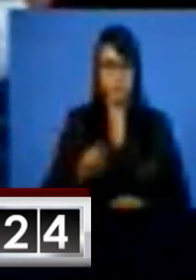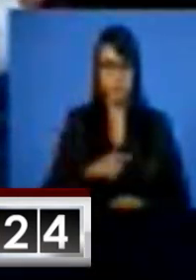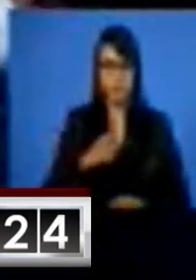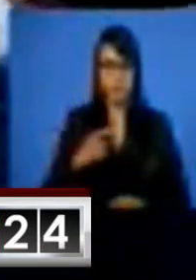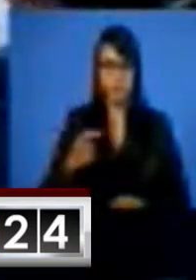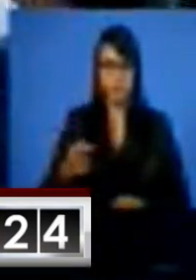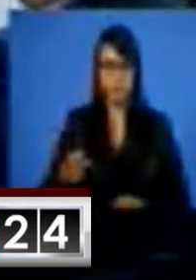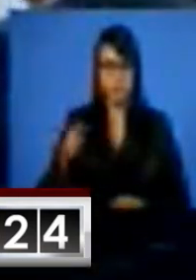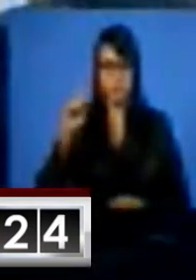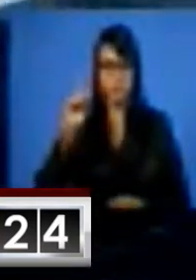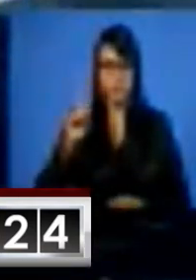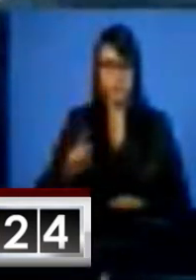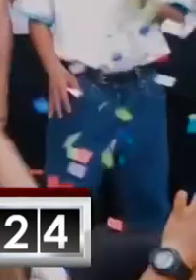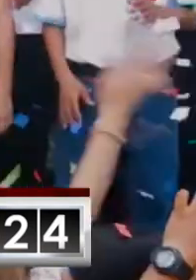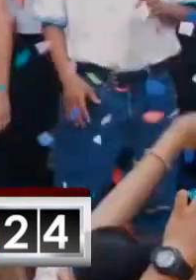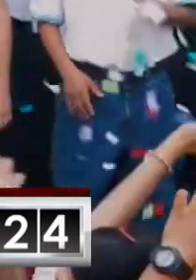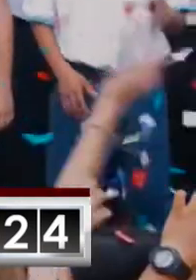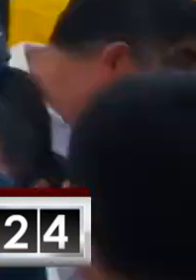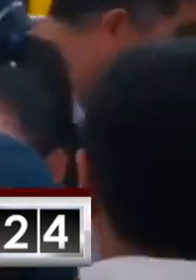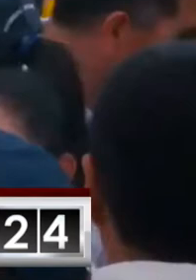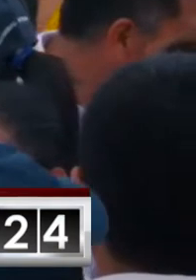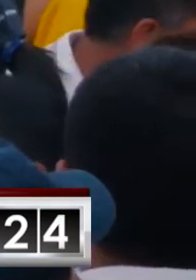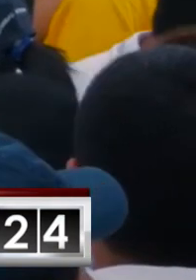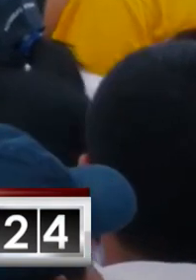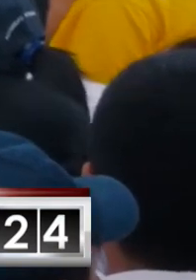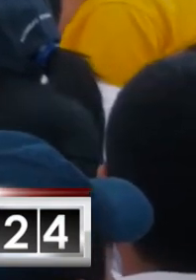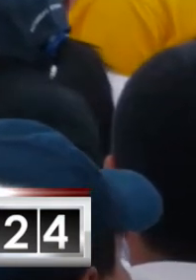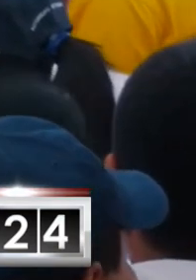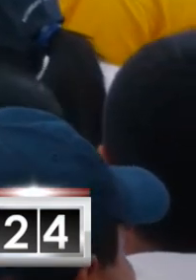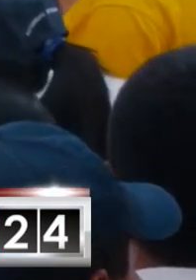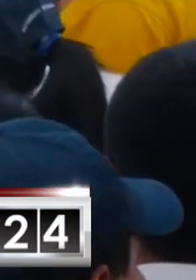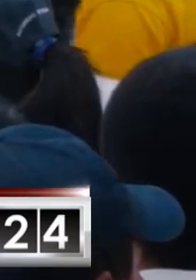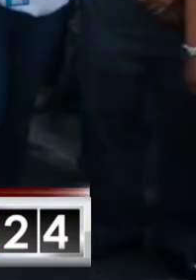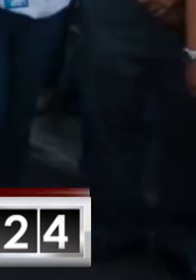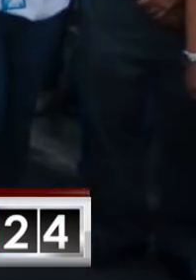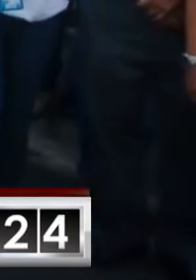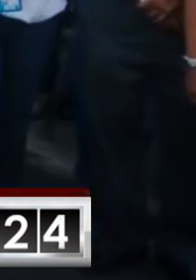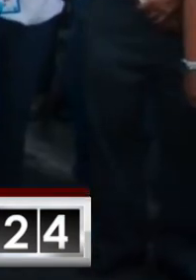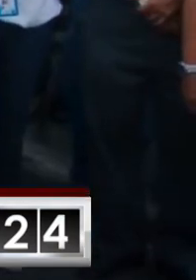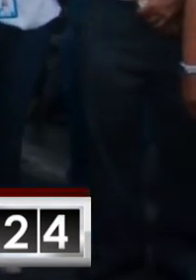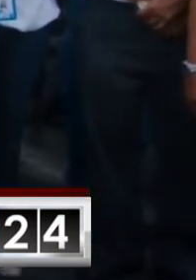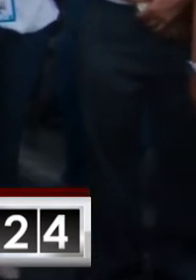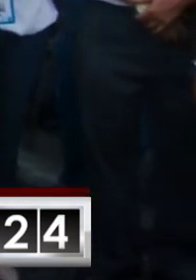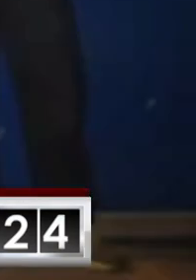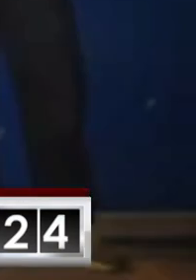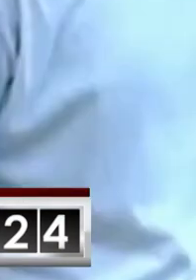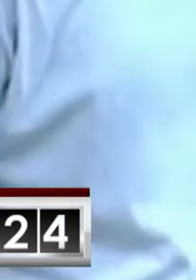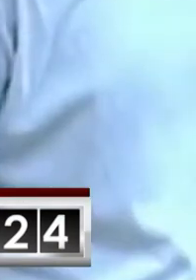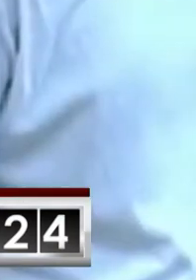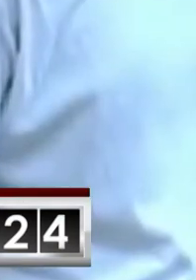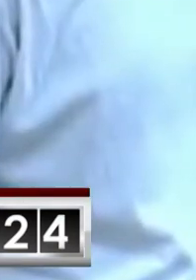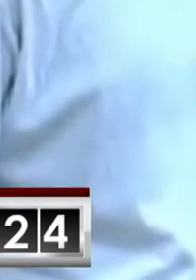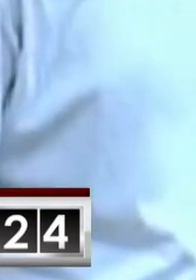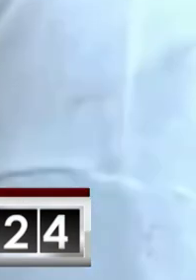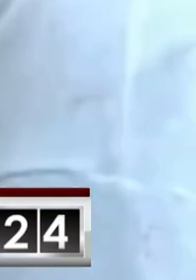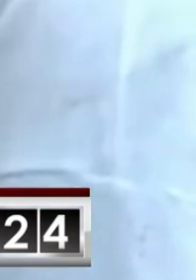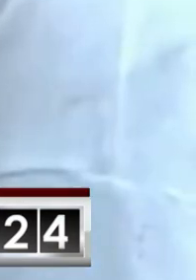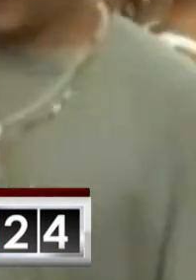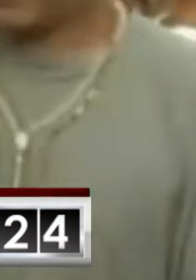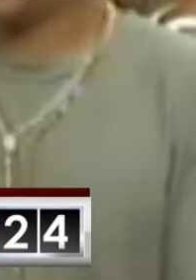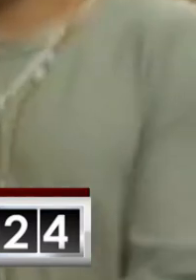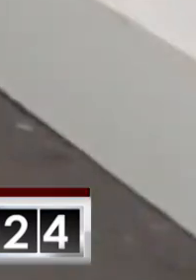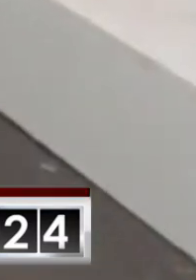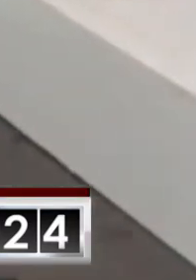presidente confirmó la reducción del índice de criminalidad con una baja en los homicidios gracias al plan nacional anti extorsiones